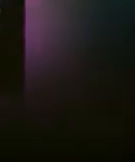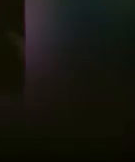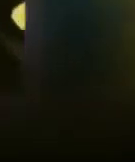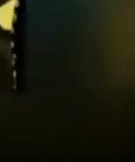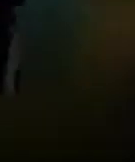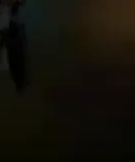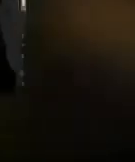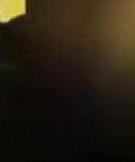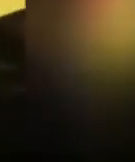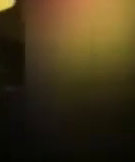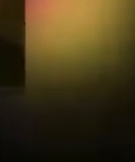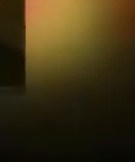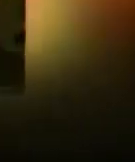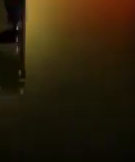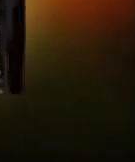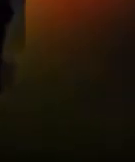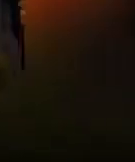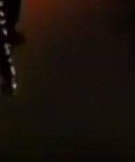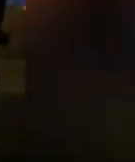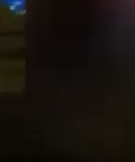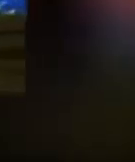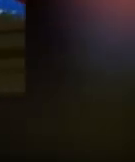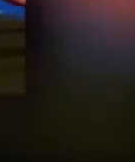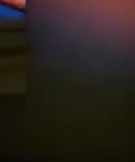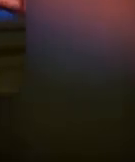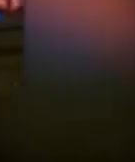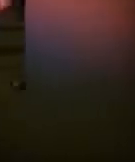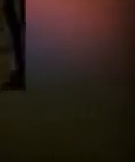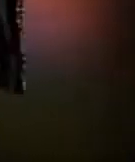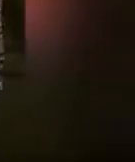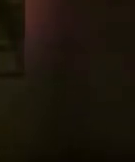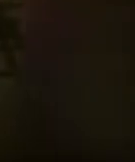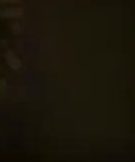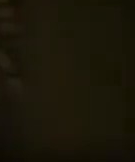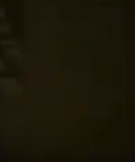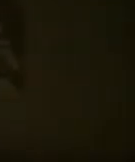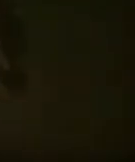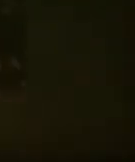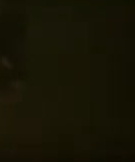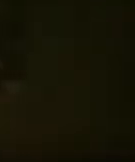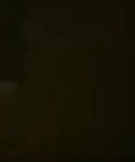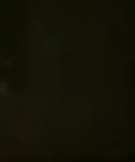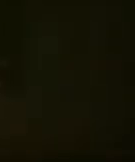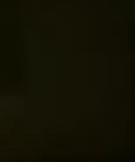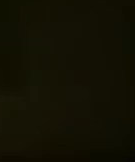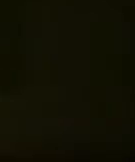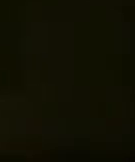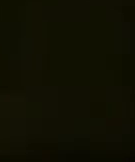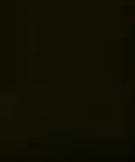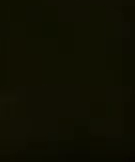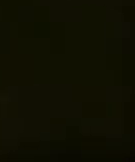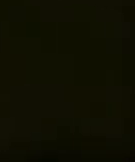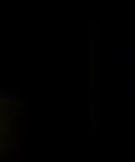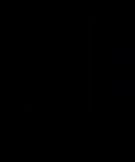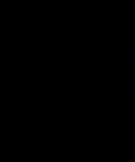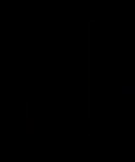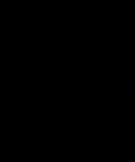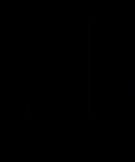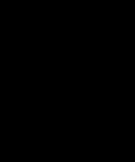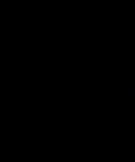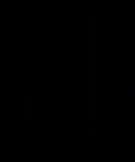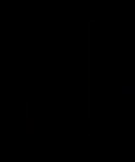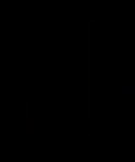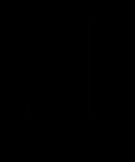Mariachis en las bodas, 15 años, bautizos, graduaciones. Mariachis en fin de año, ya está en los